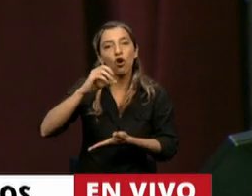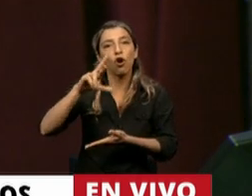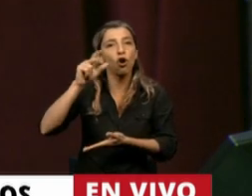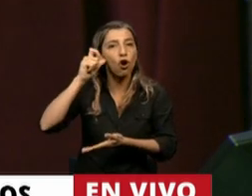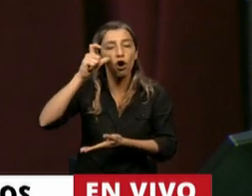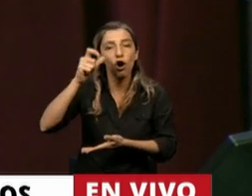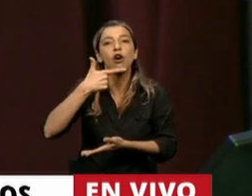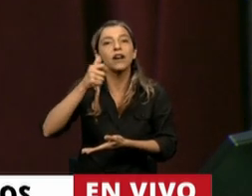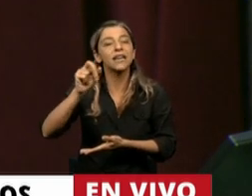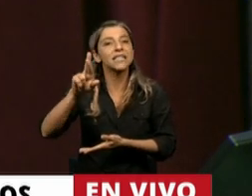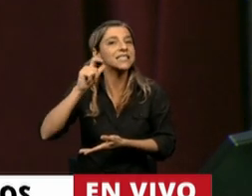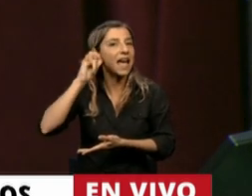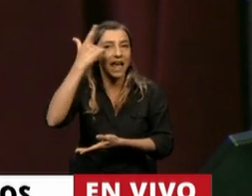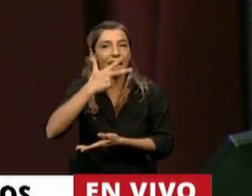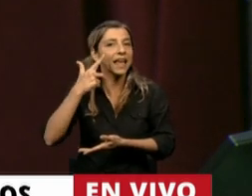Gracias